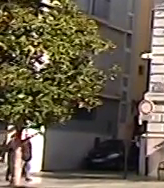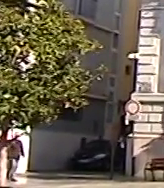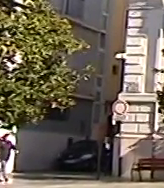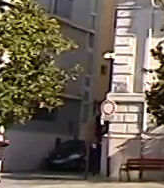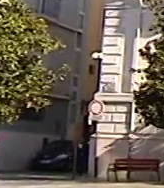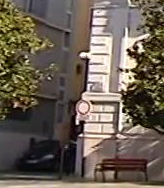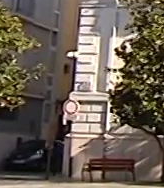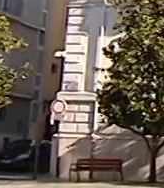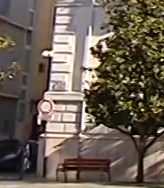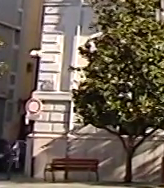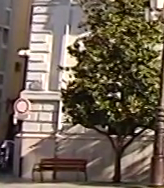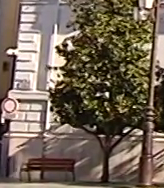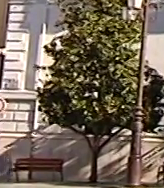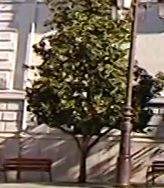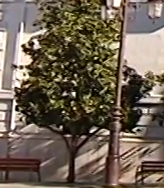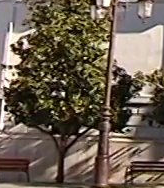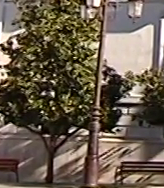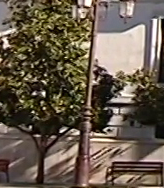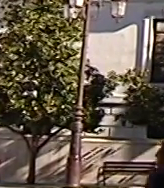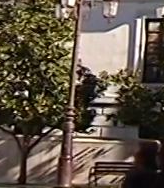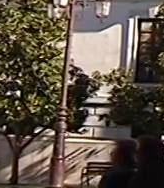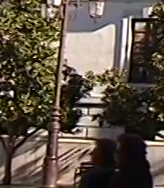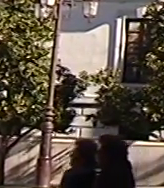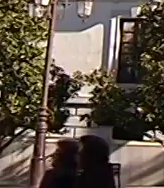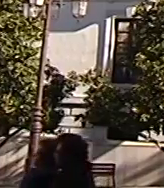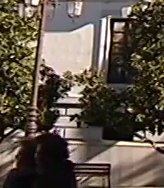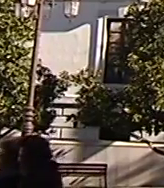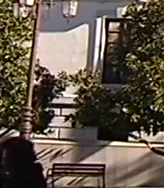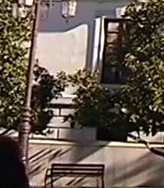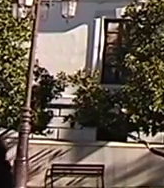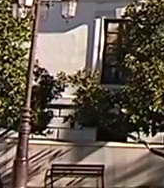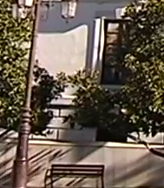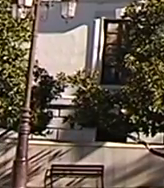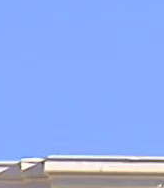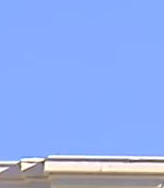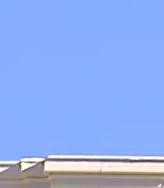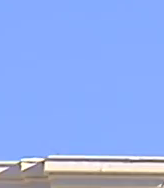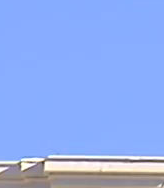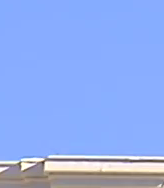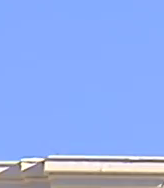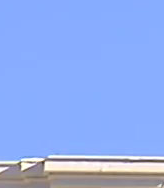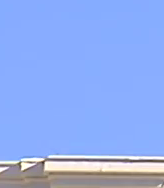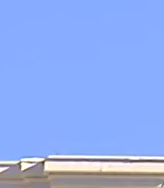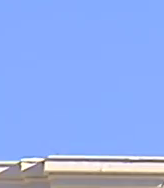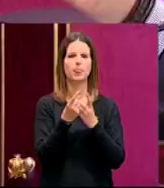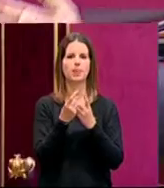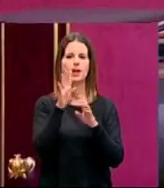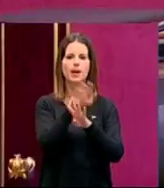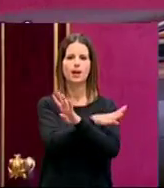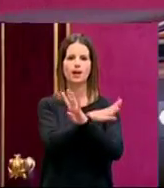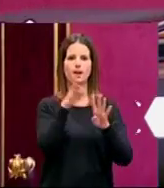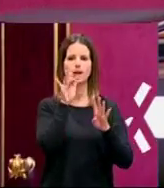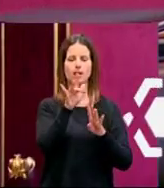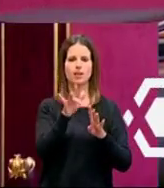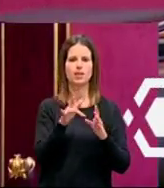medio de pago a proveedores y se tome por prioritario rebajar la deuda que mantiene el ayuntamiento con distintas empresas. Un calendario de pago a